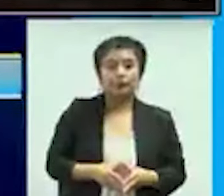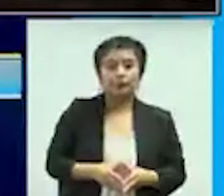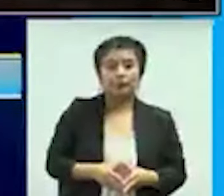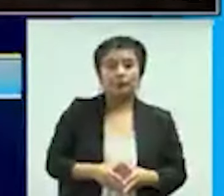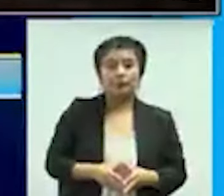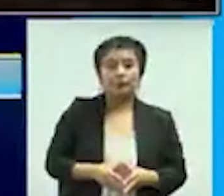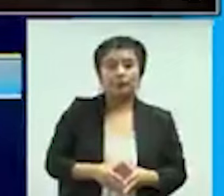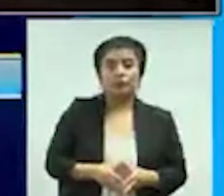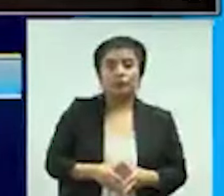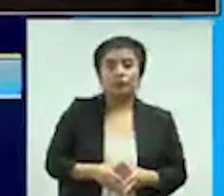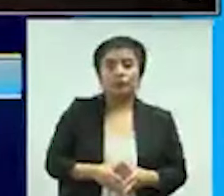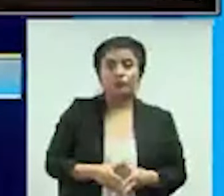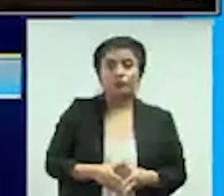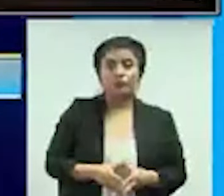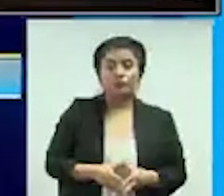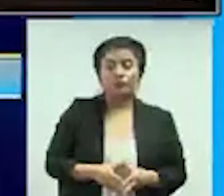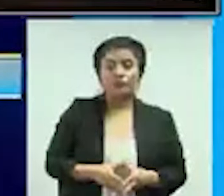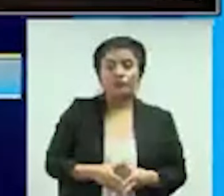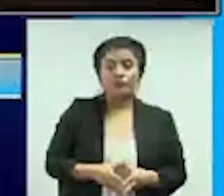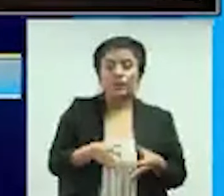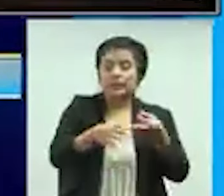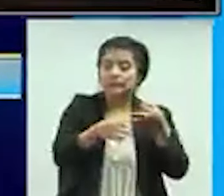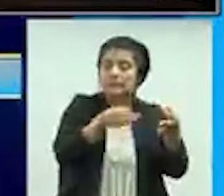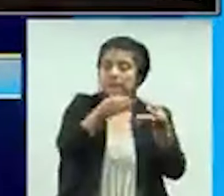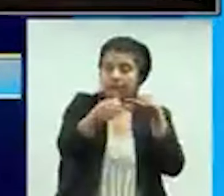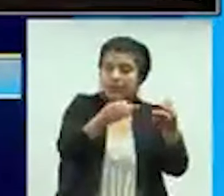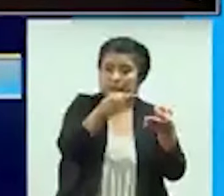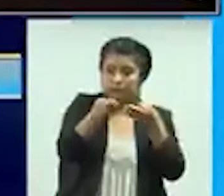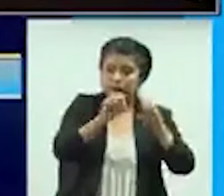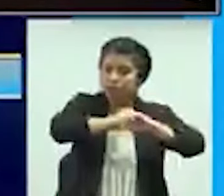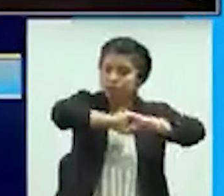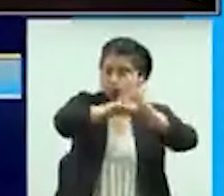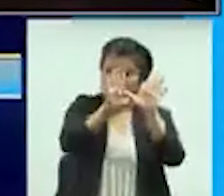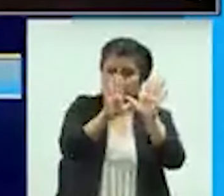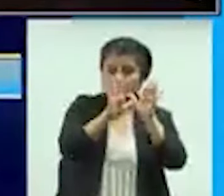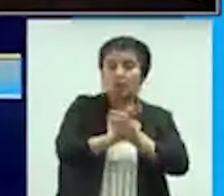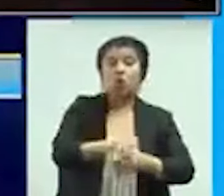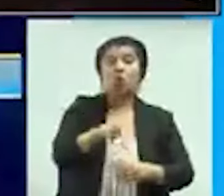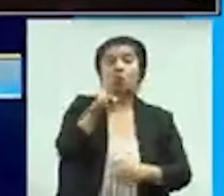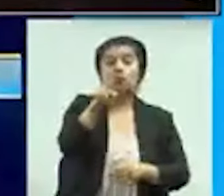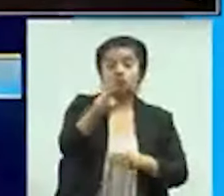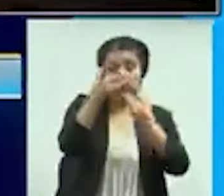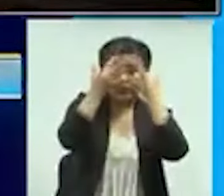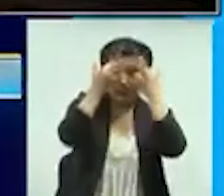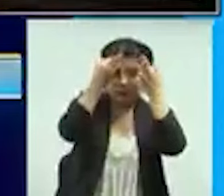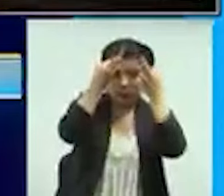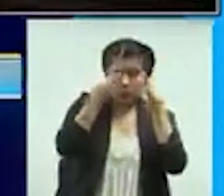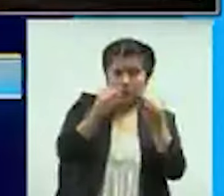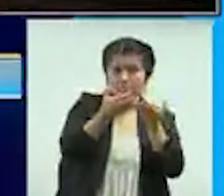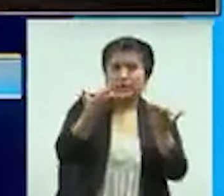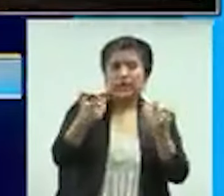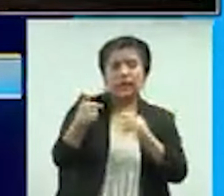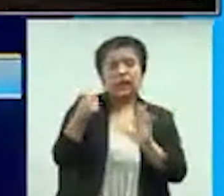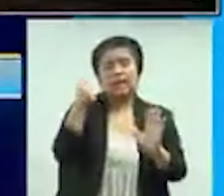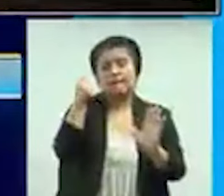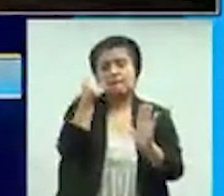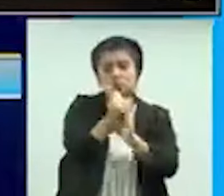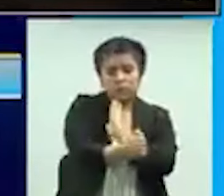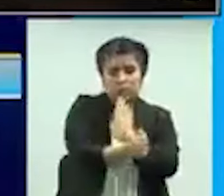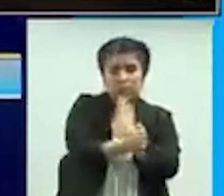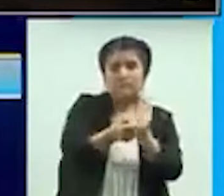me hace favor de explicar de manera clara si considera que el asesinato,